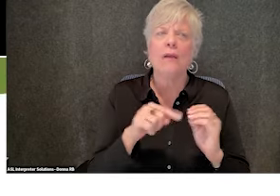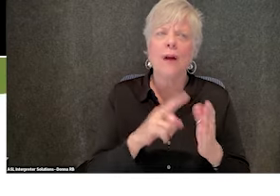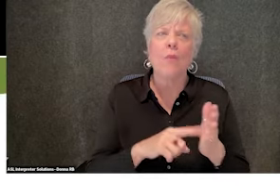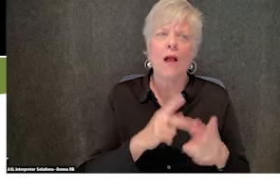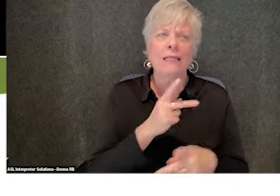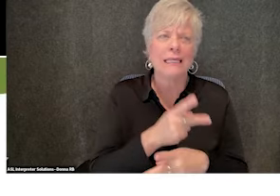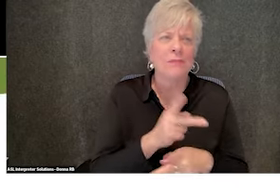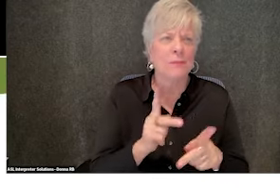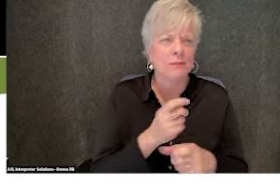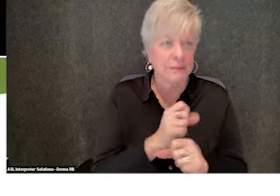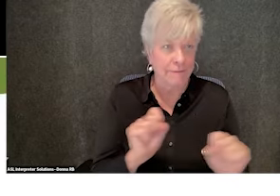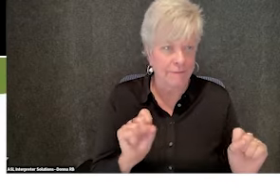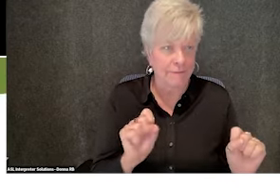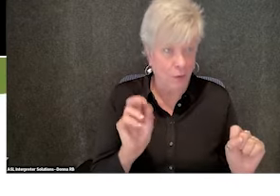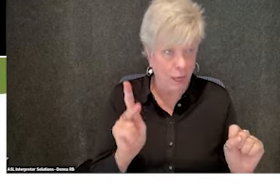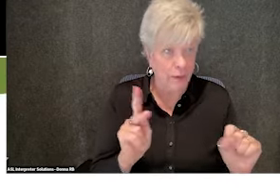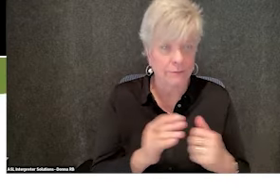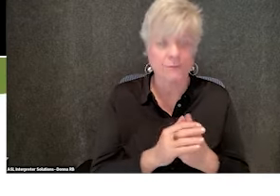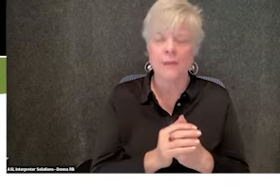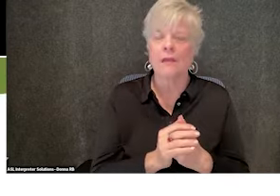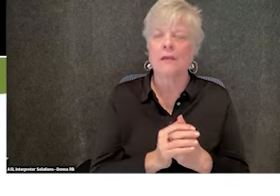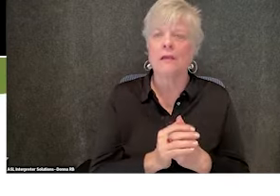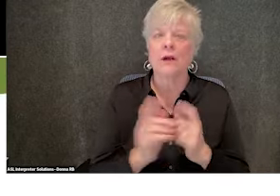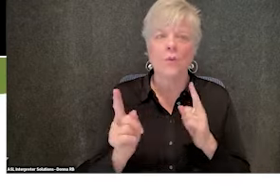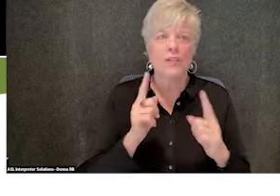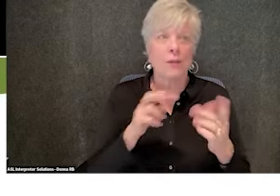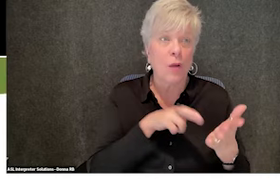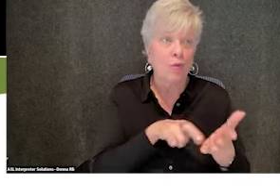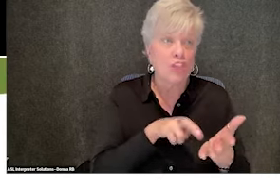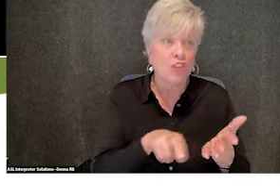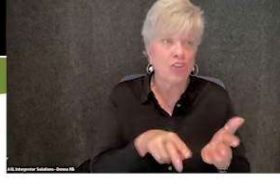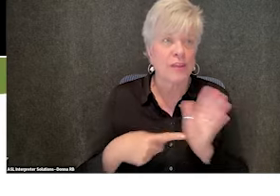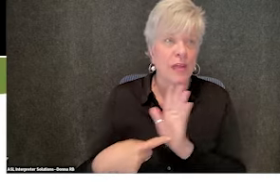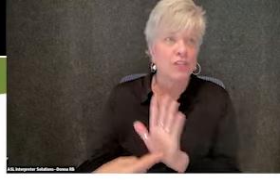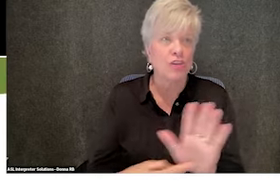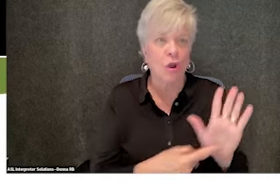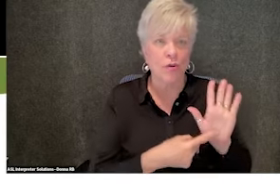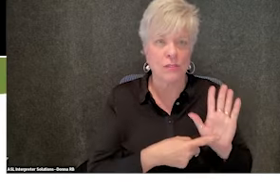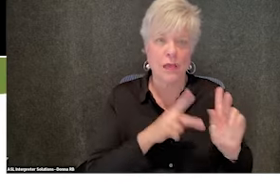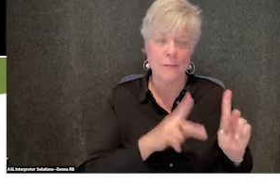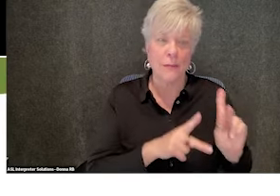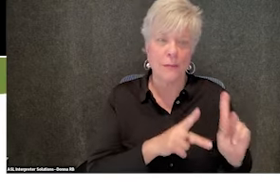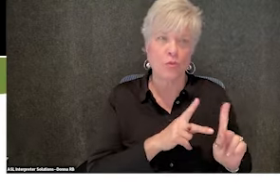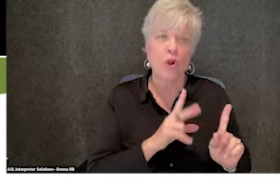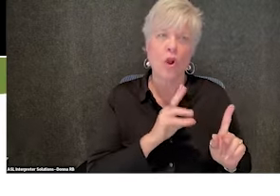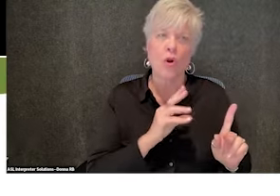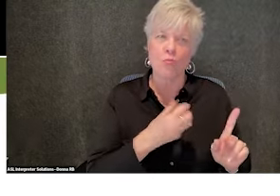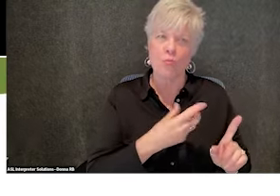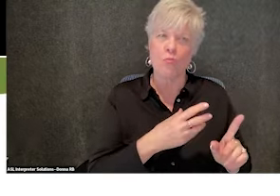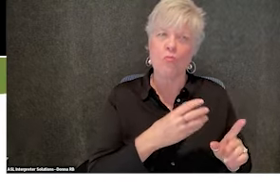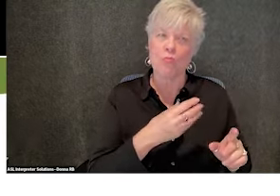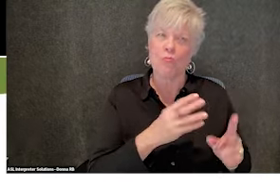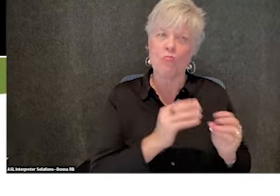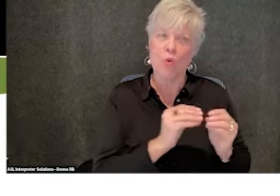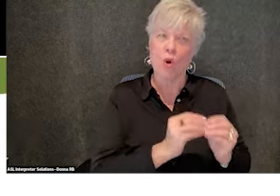más contentos, tienen trabajos que le pagan mejor. Tienen relaciones más saludables y